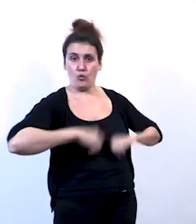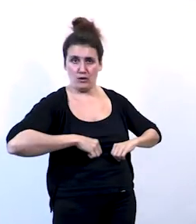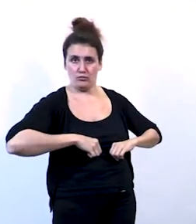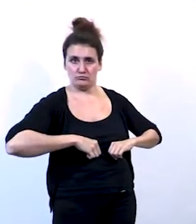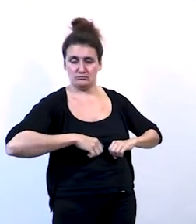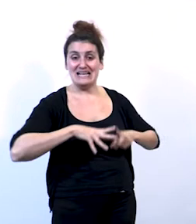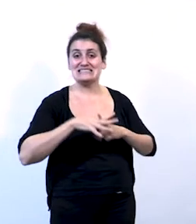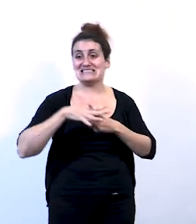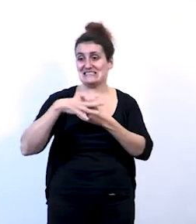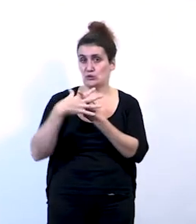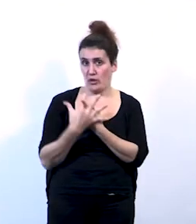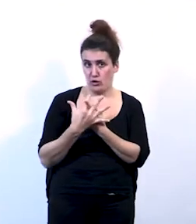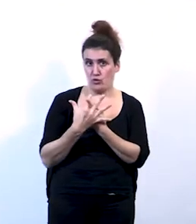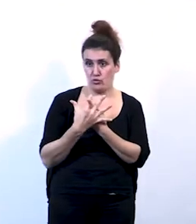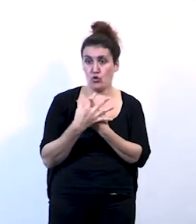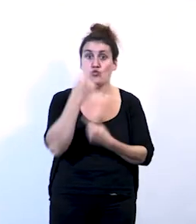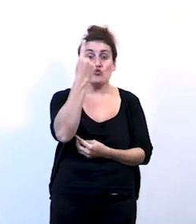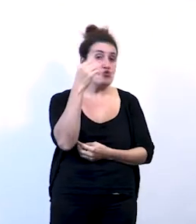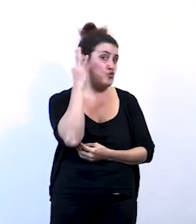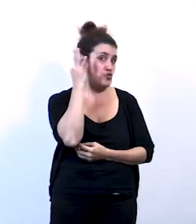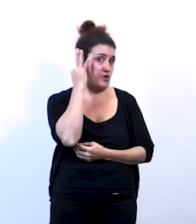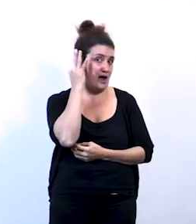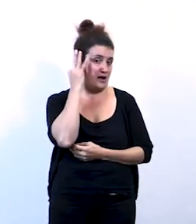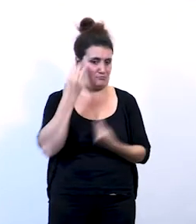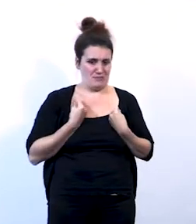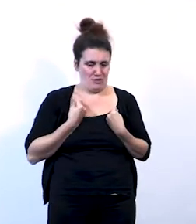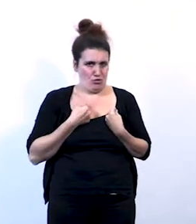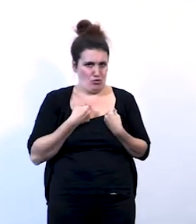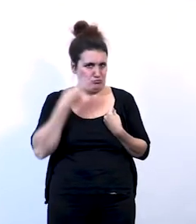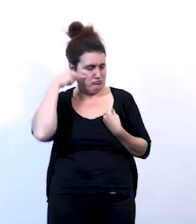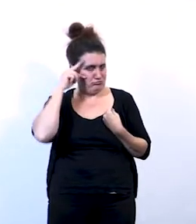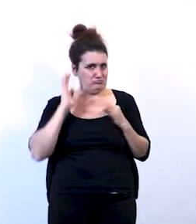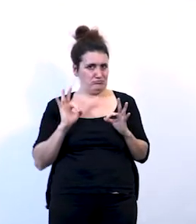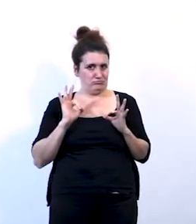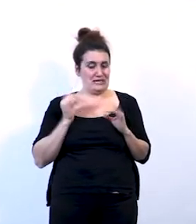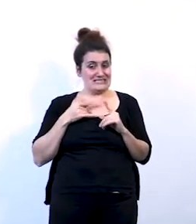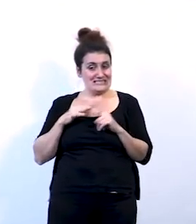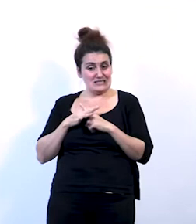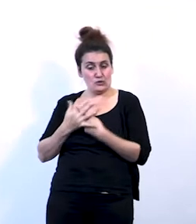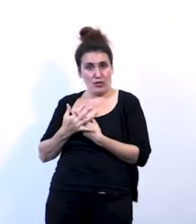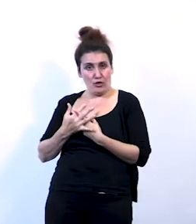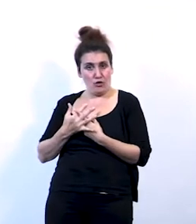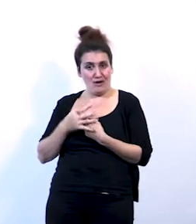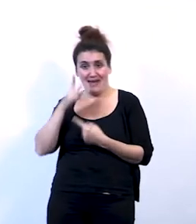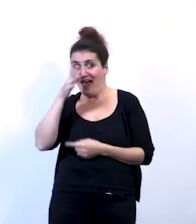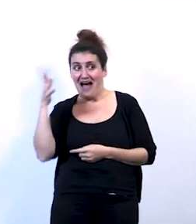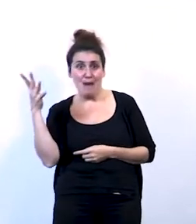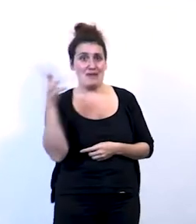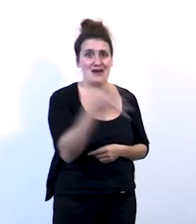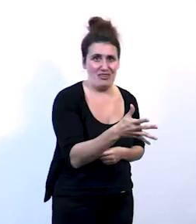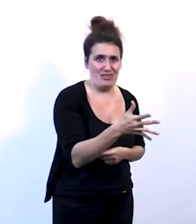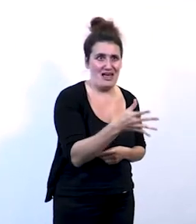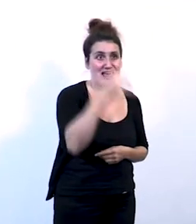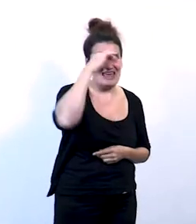situación en la que una de nosotras está viviendo es una situación que amenaza la idea